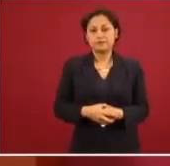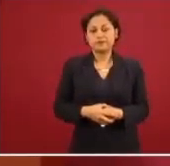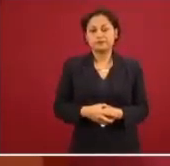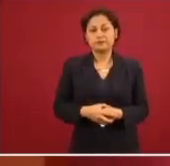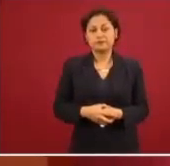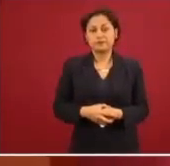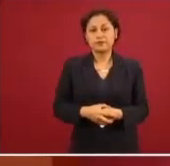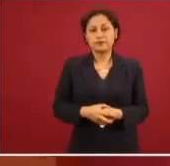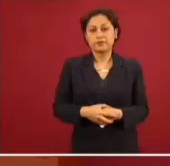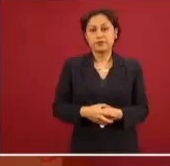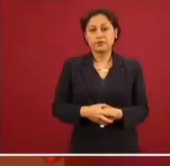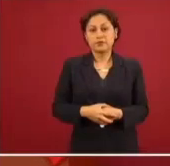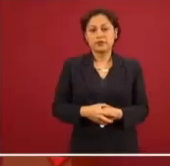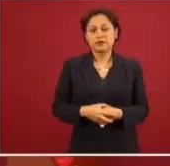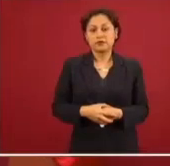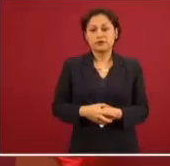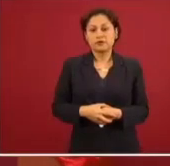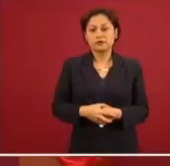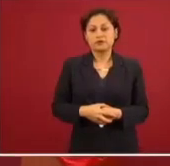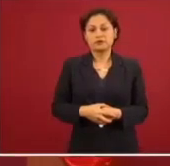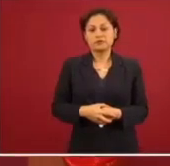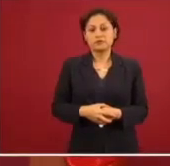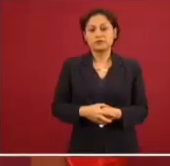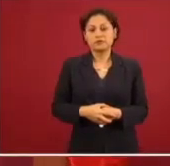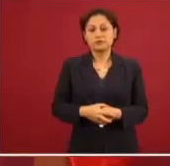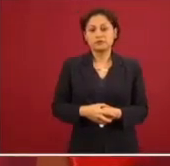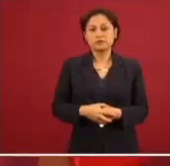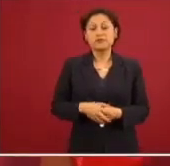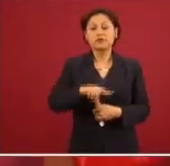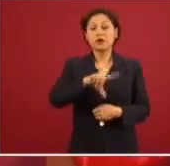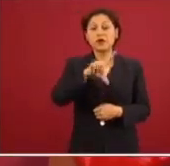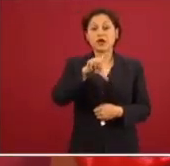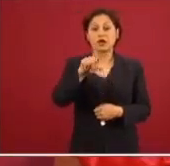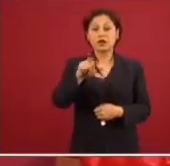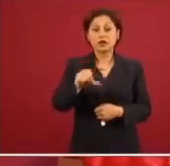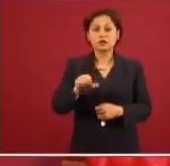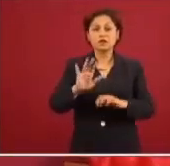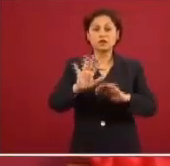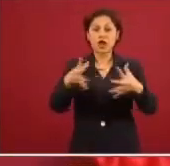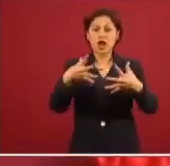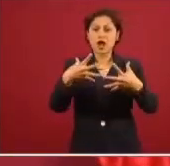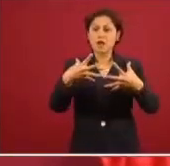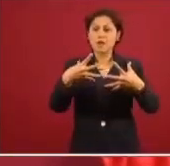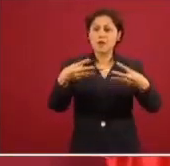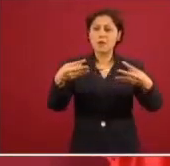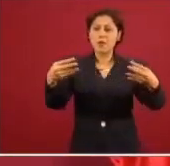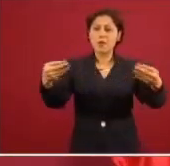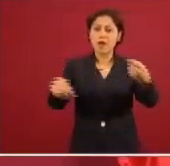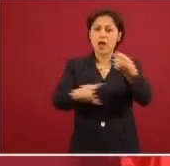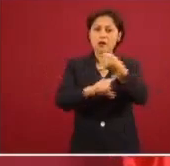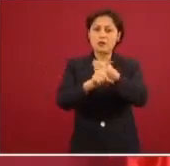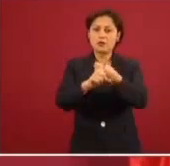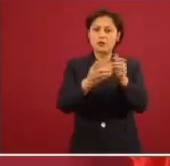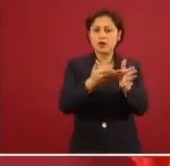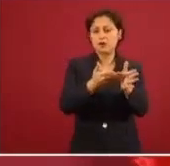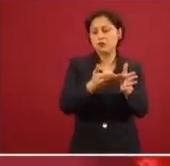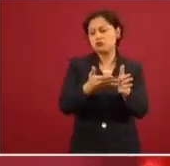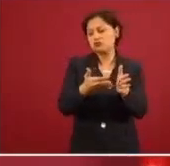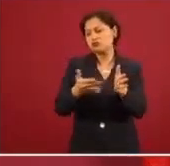se resuelva lo de la epidemia, que lo vamos a enfrentar,